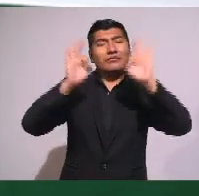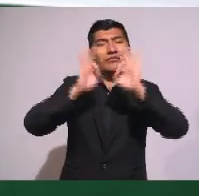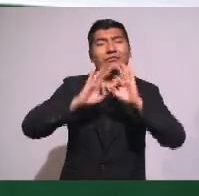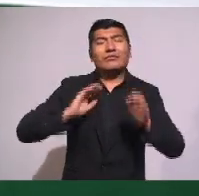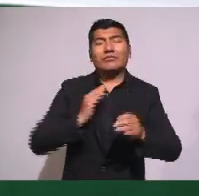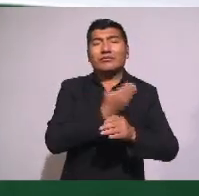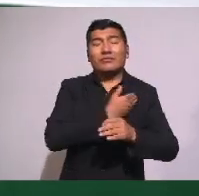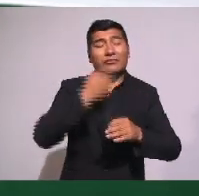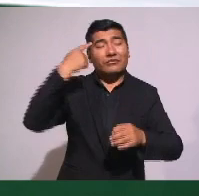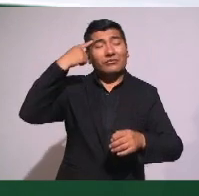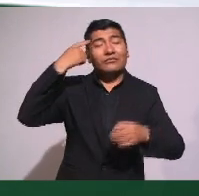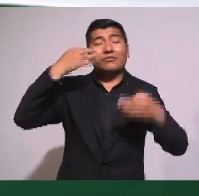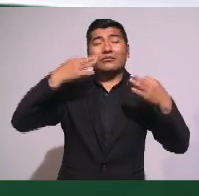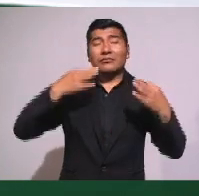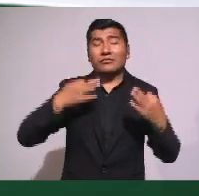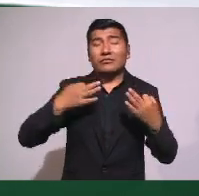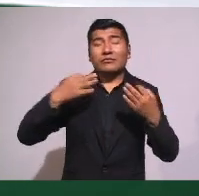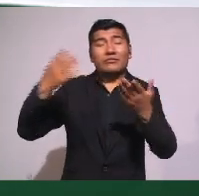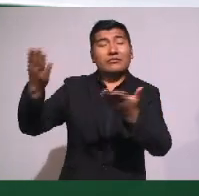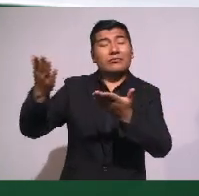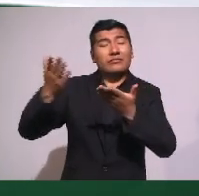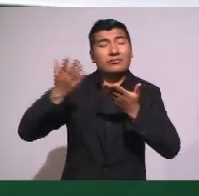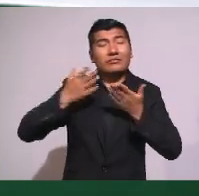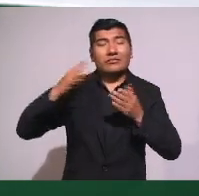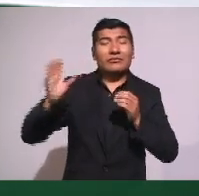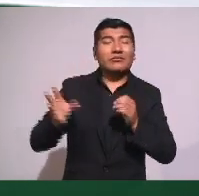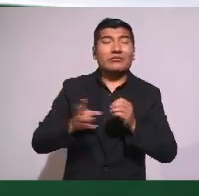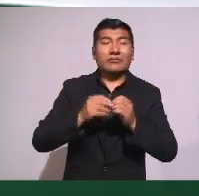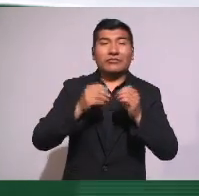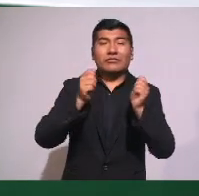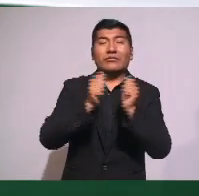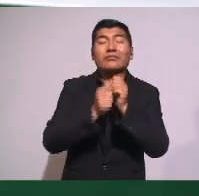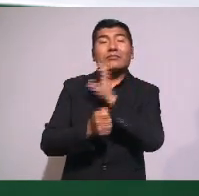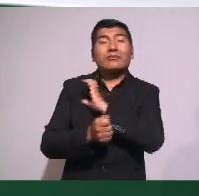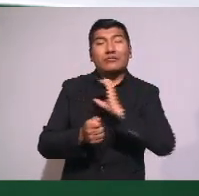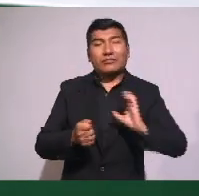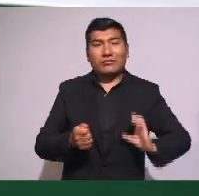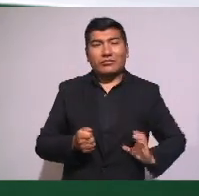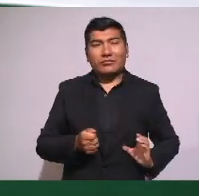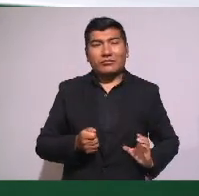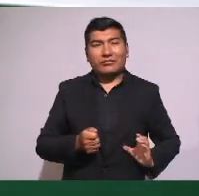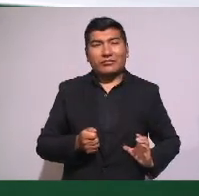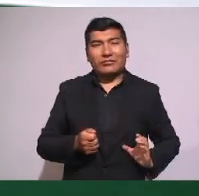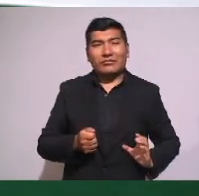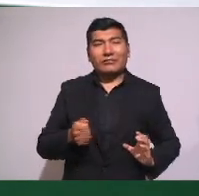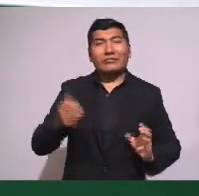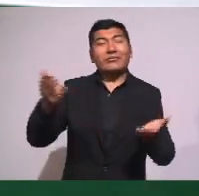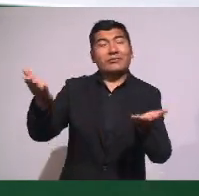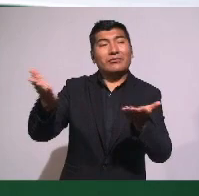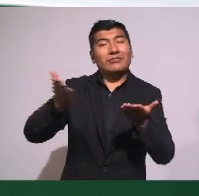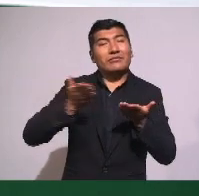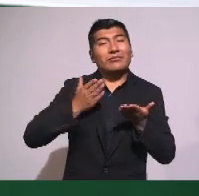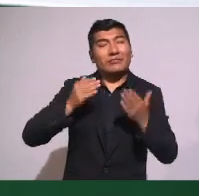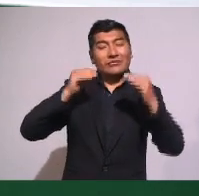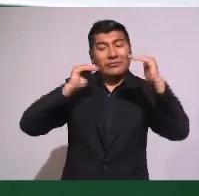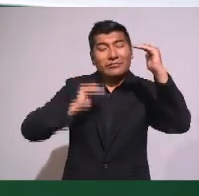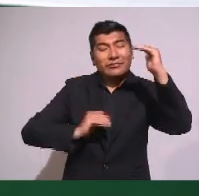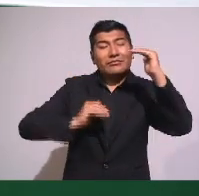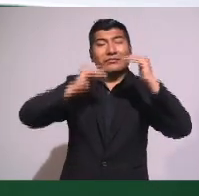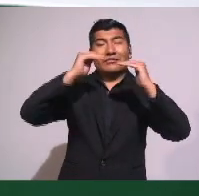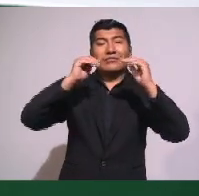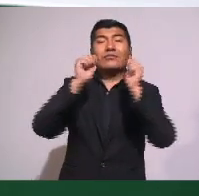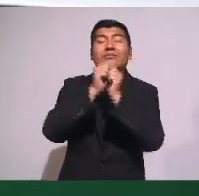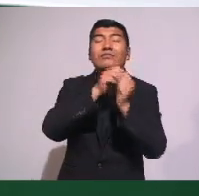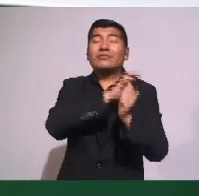nuestras decisiones nos hagan más de Cristo, nos den la estatura moral de